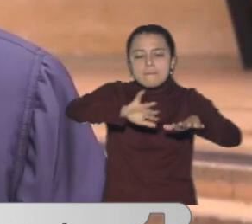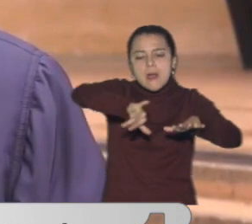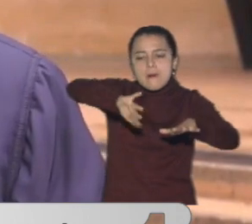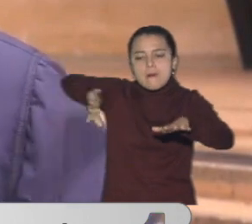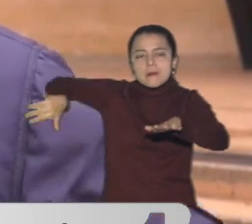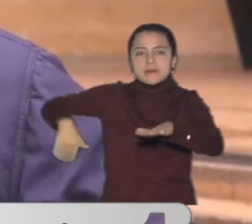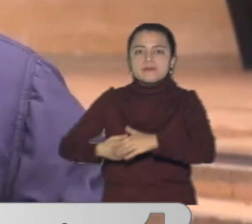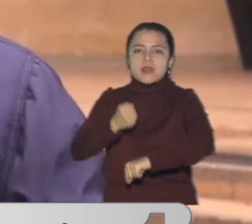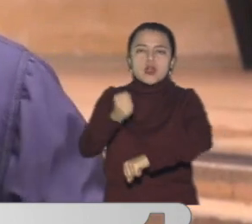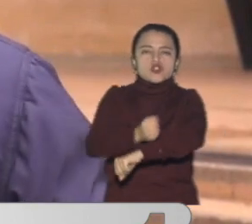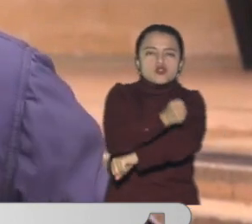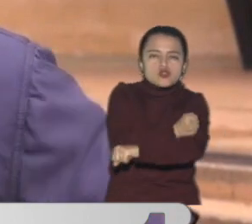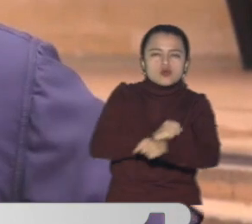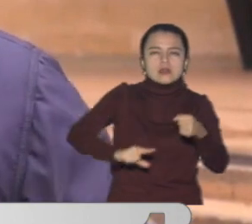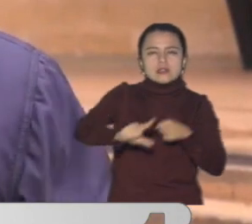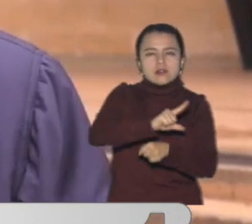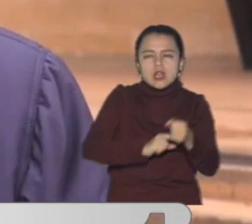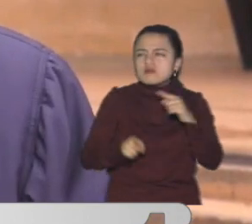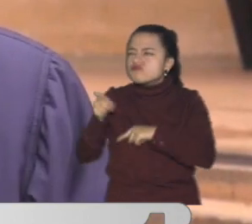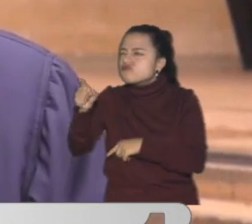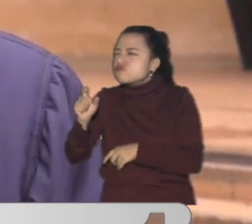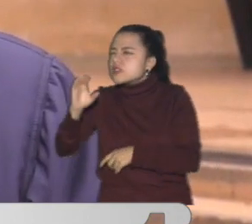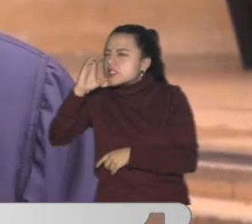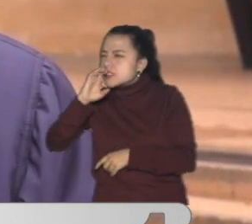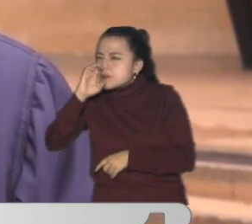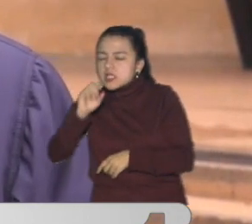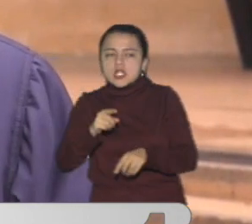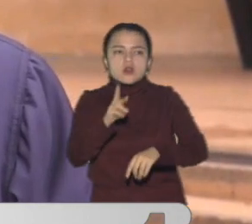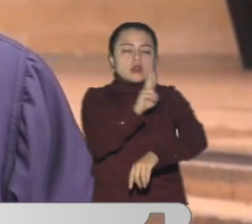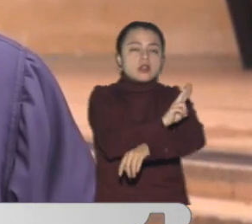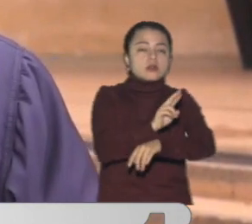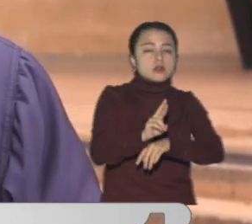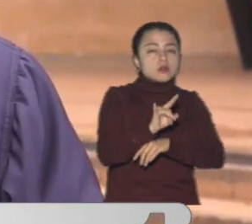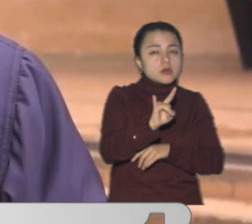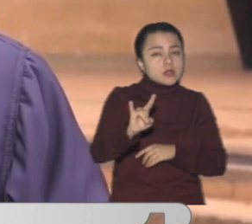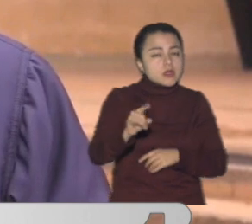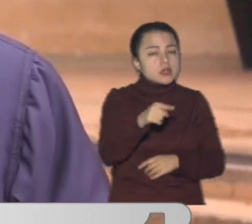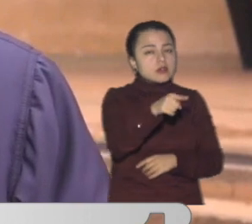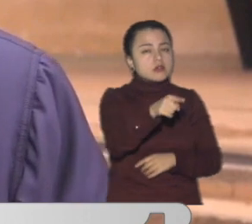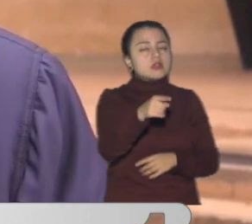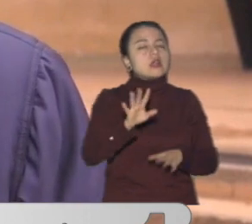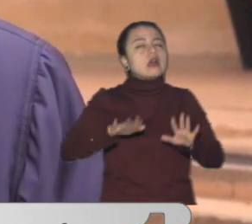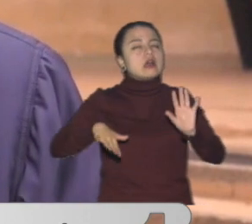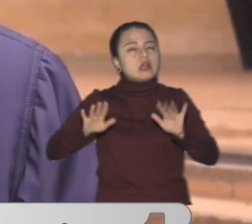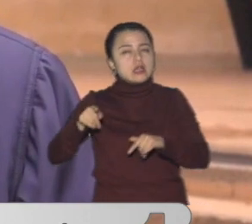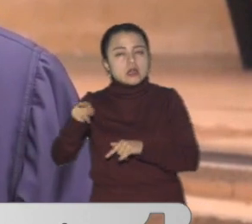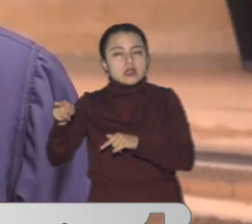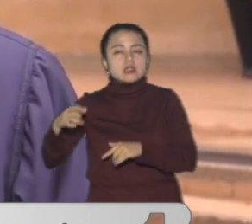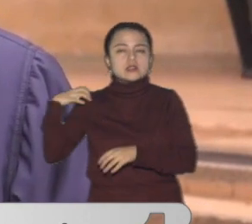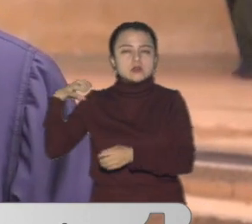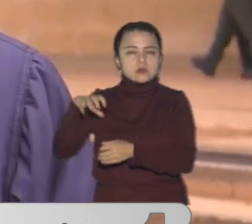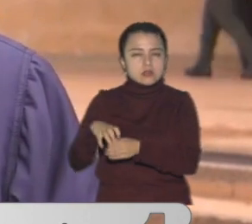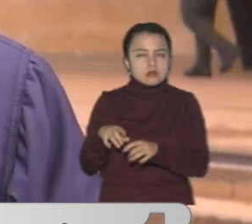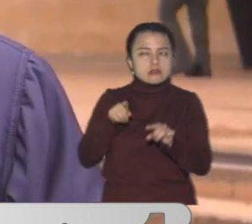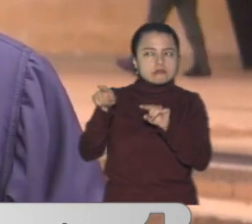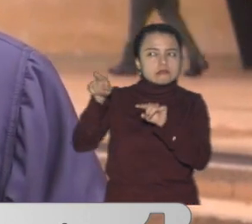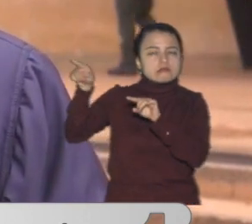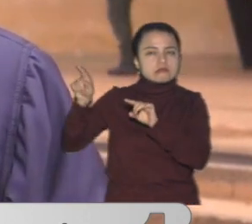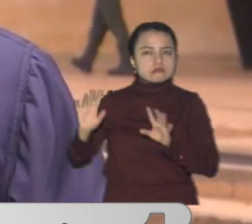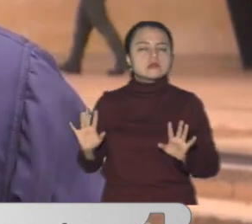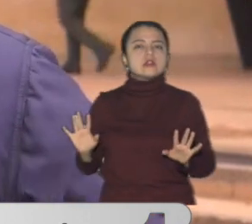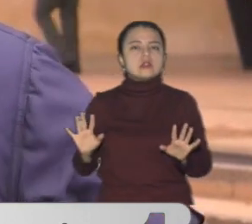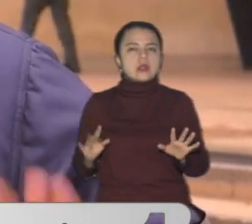sido Suba, un sector de Chapinero, Rafael Uribe Uribe, también hemos tenido algunos puntos en Ciudad Bolívar